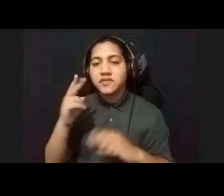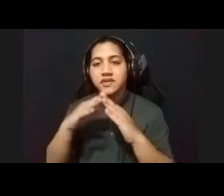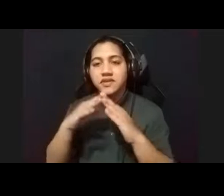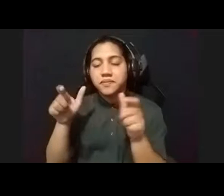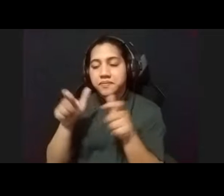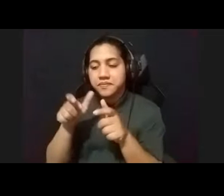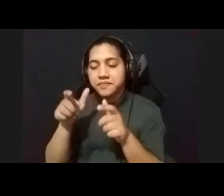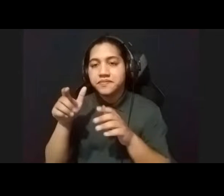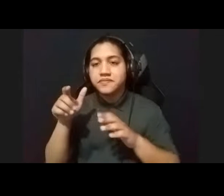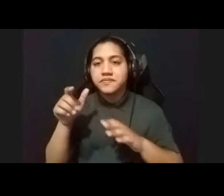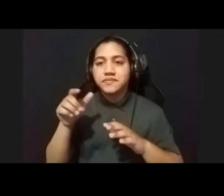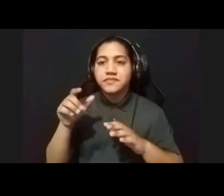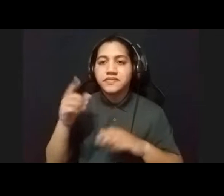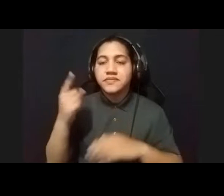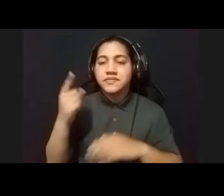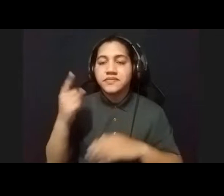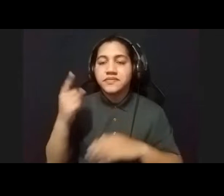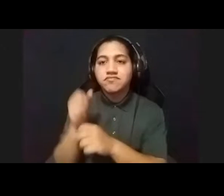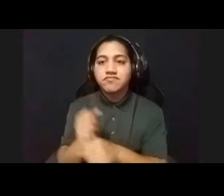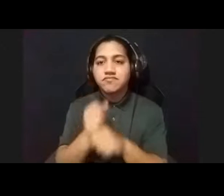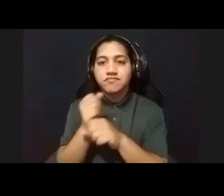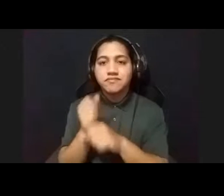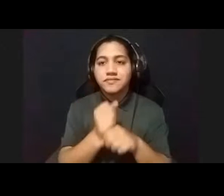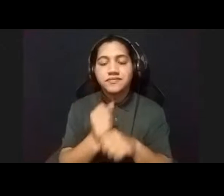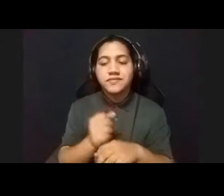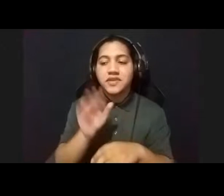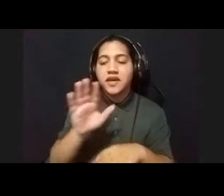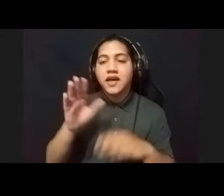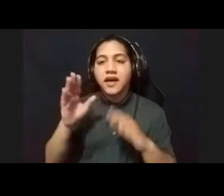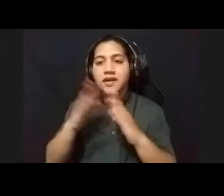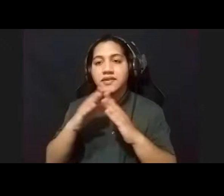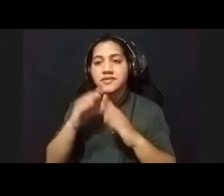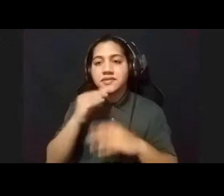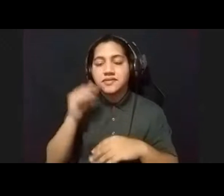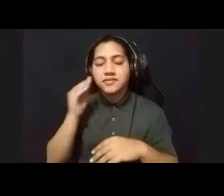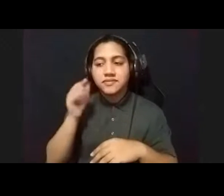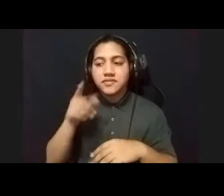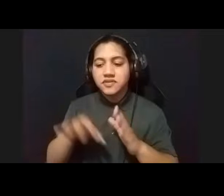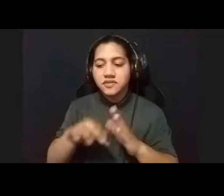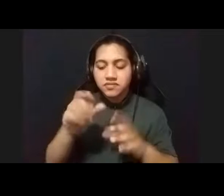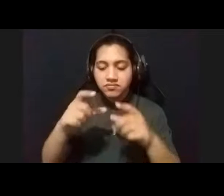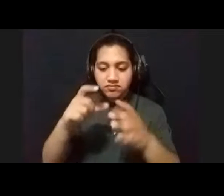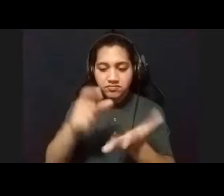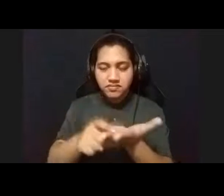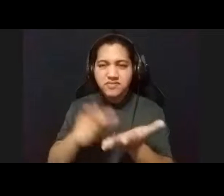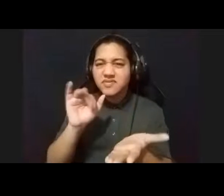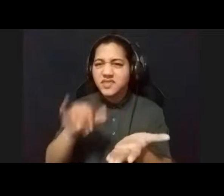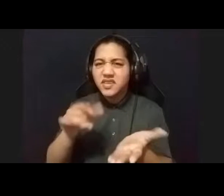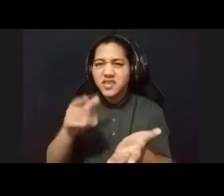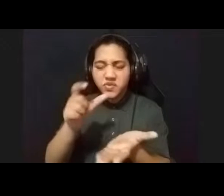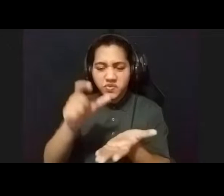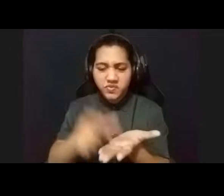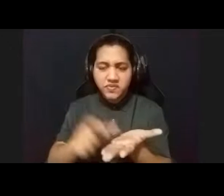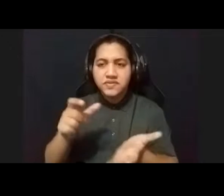pequeña. Un día Martina barría el batey de su casa y se encontró un objeto redondo. ¿Qué será ese objeto